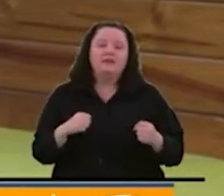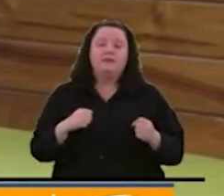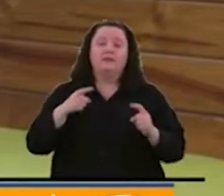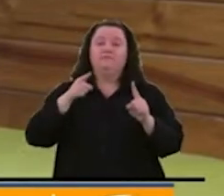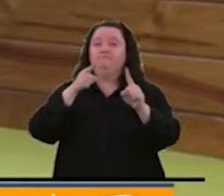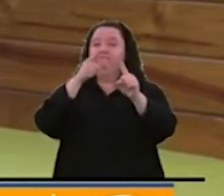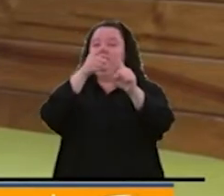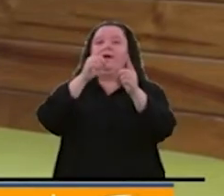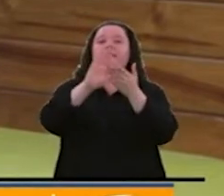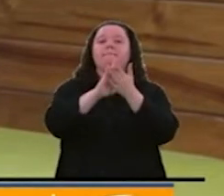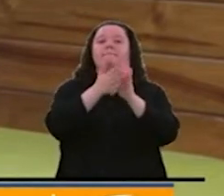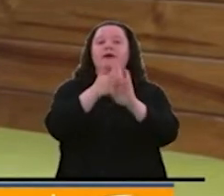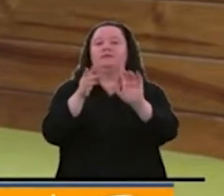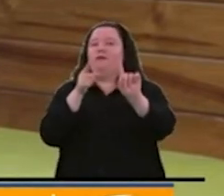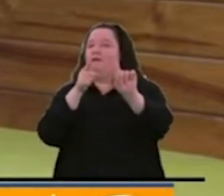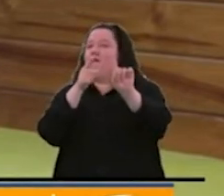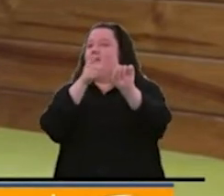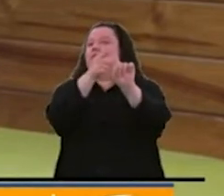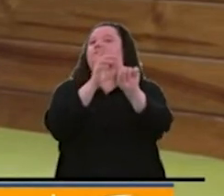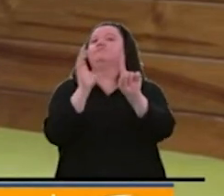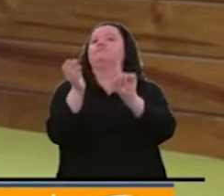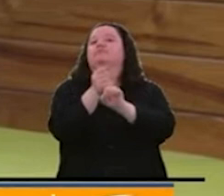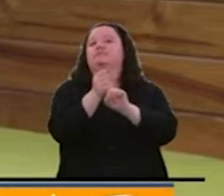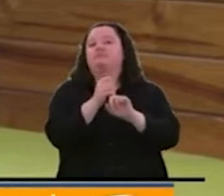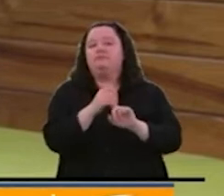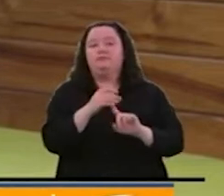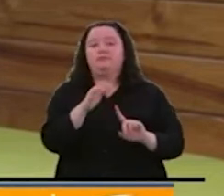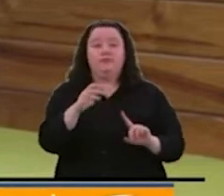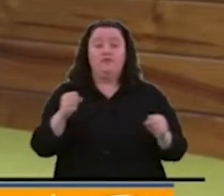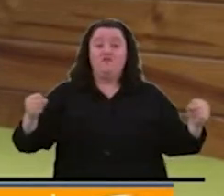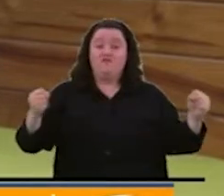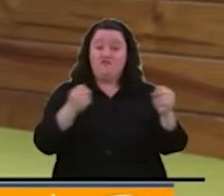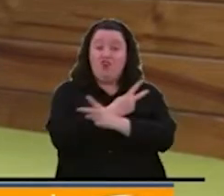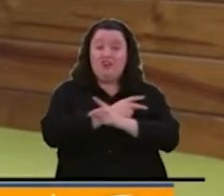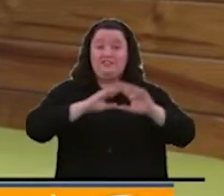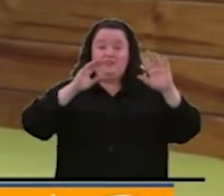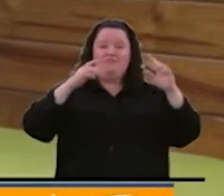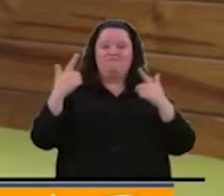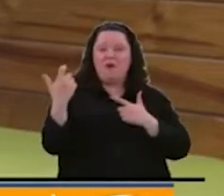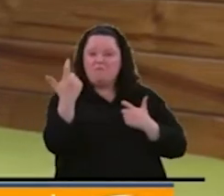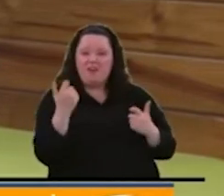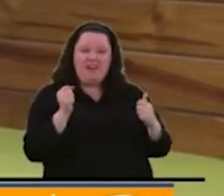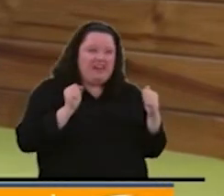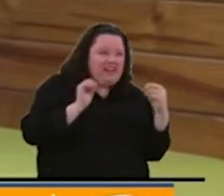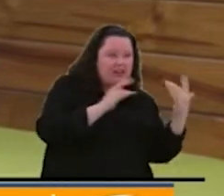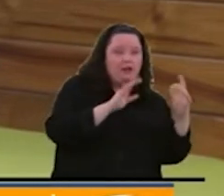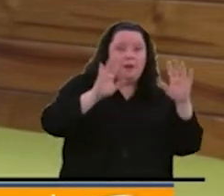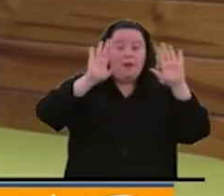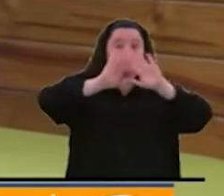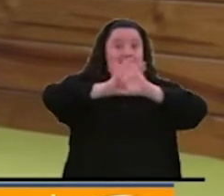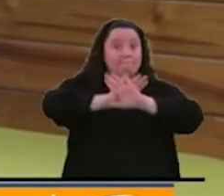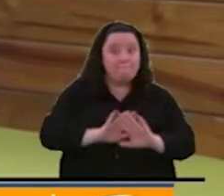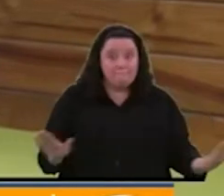alcanzar la paz. Si logramos parar la violencia, el conflicto armado, la guerra,